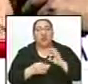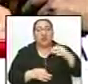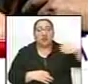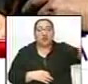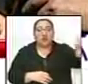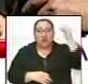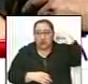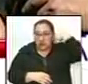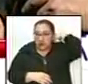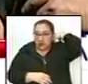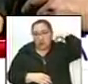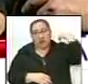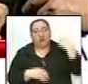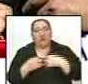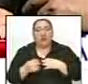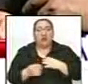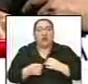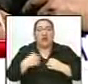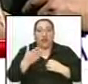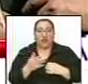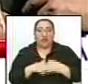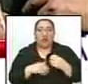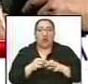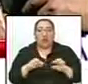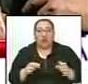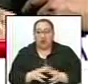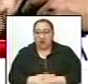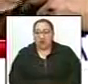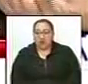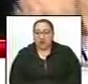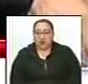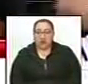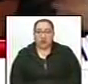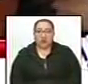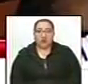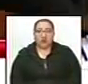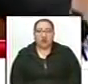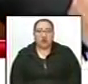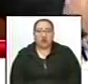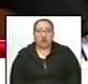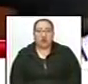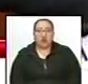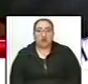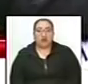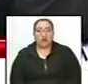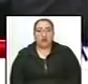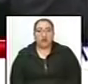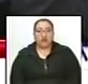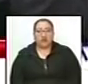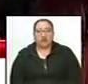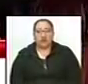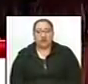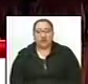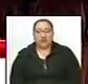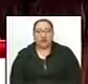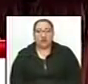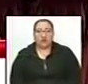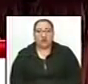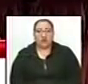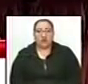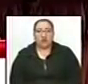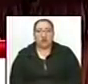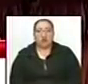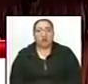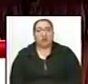importante, presidente, porque eso va a garantizar que la población entienda. Congresista, no quiero faltar